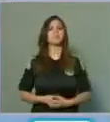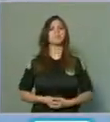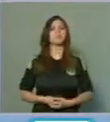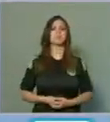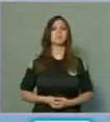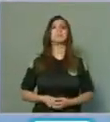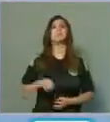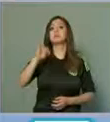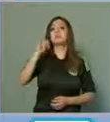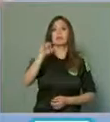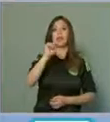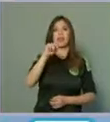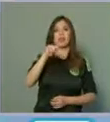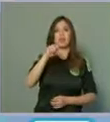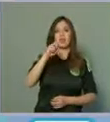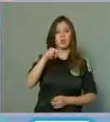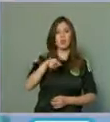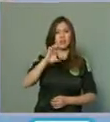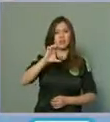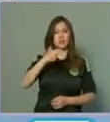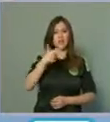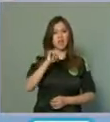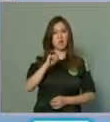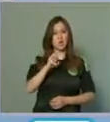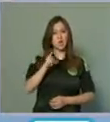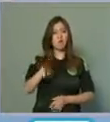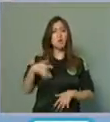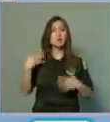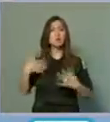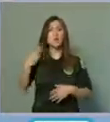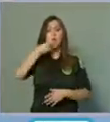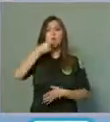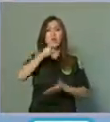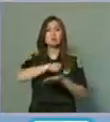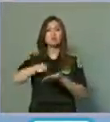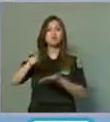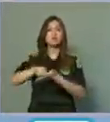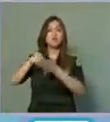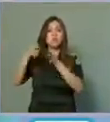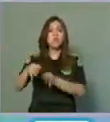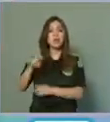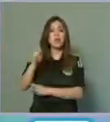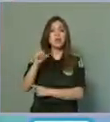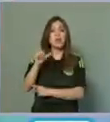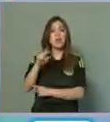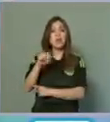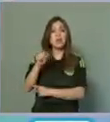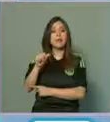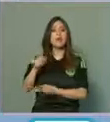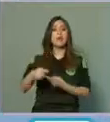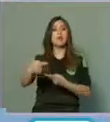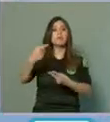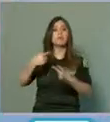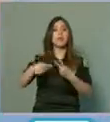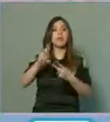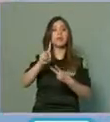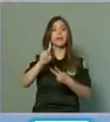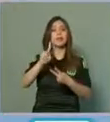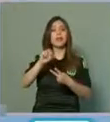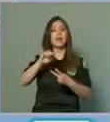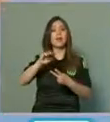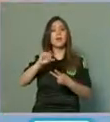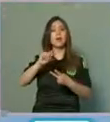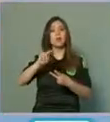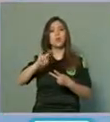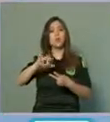la tercia, digamos, de los grandes autores rusos, ¿no? Sobre todo en narrativa, y él también en dramaturgia, como ahorita lo mencionas. Entonces tenemos a Tolstoy,